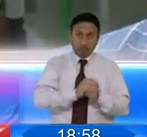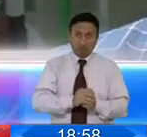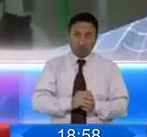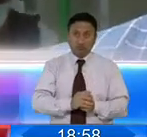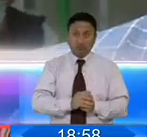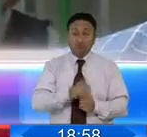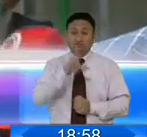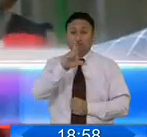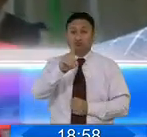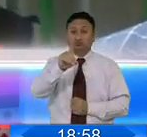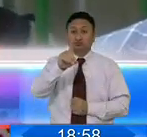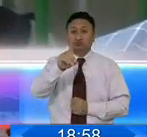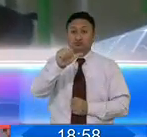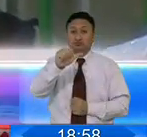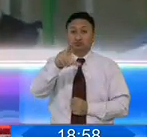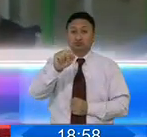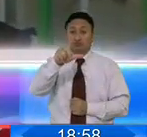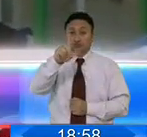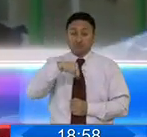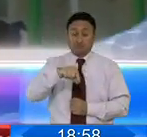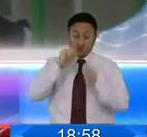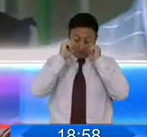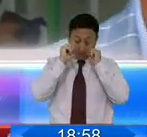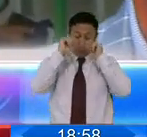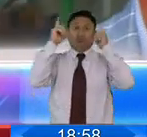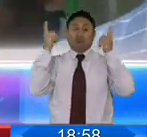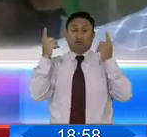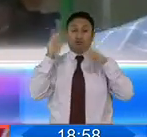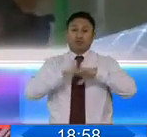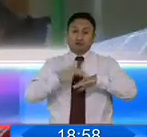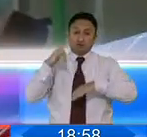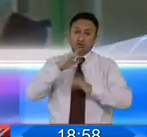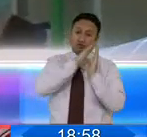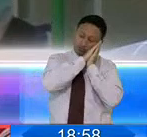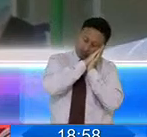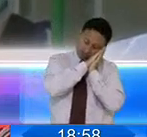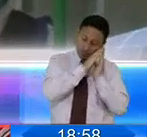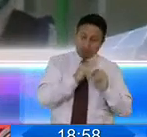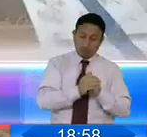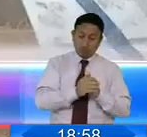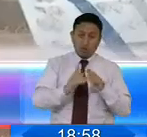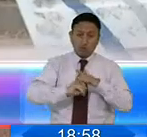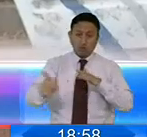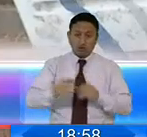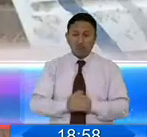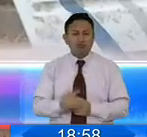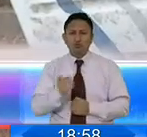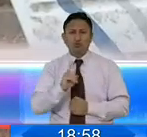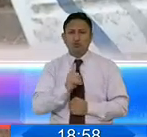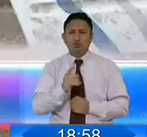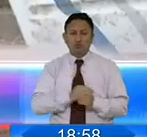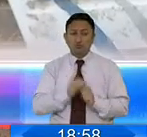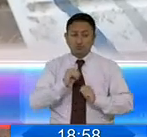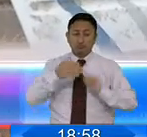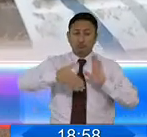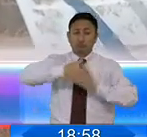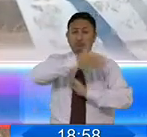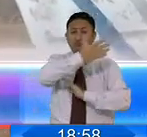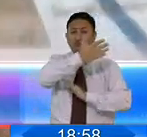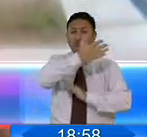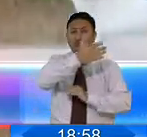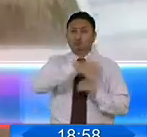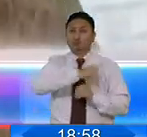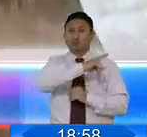van descansando dormidos. No estaba fugando. No, Daniel Salcedo se dirigía al vecino país de Perú